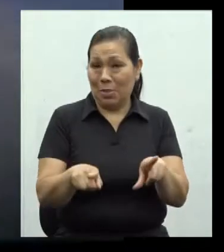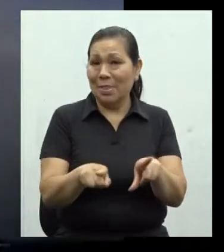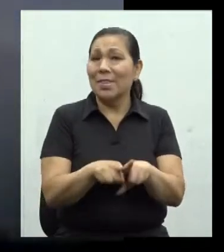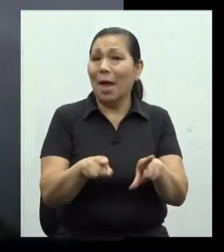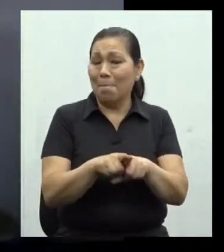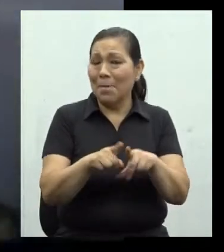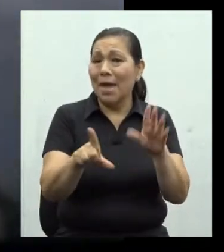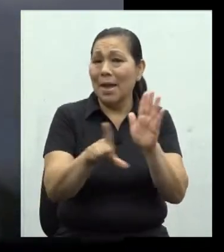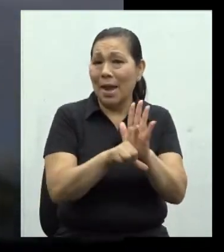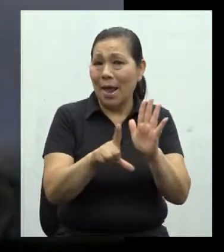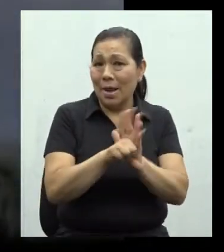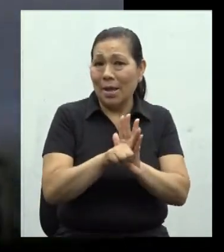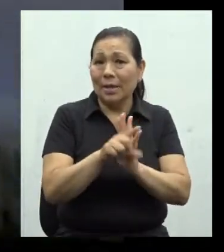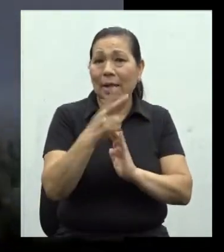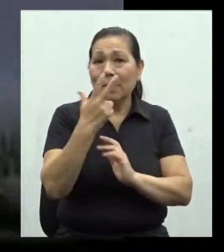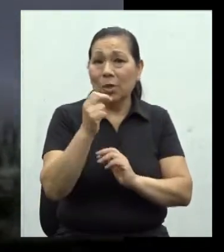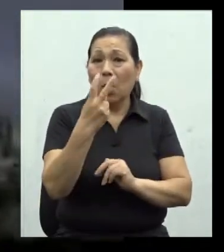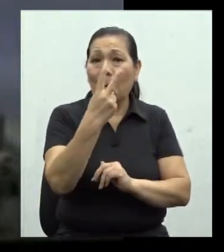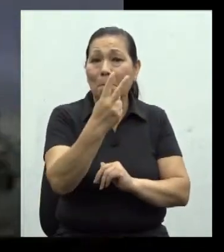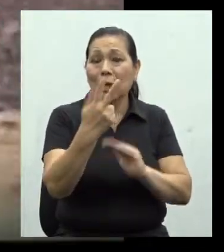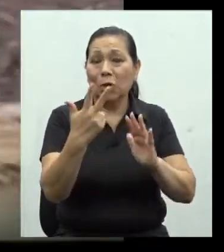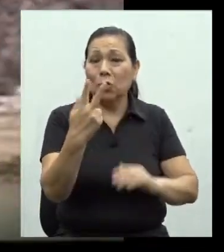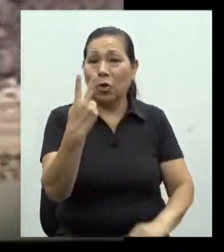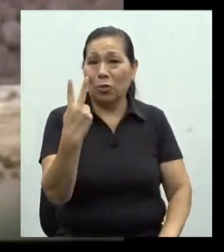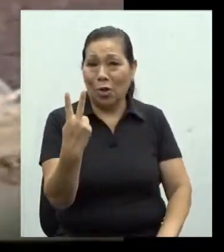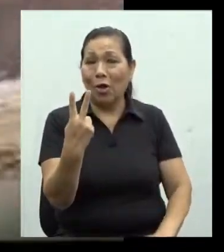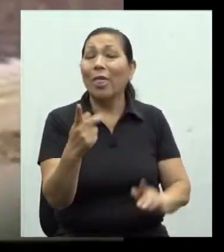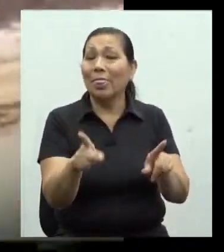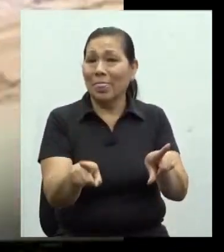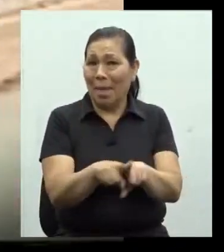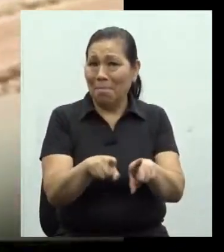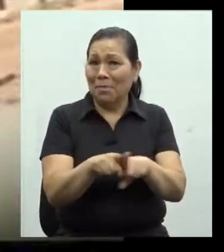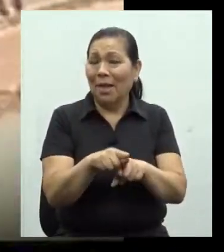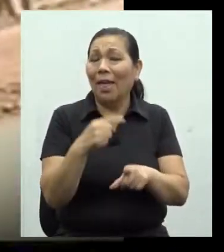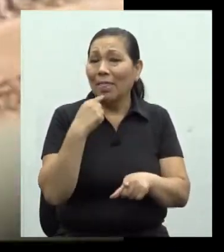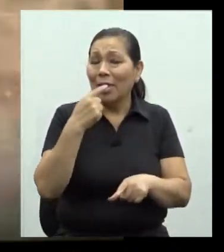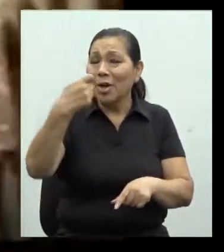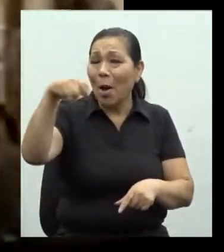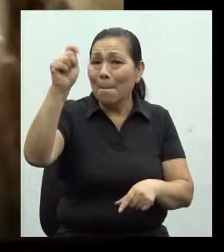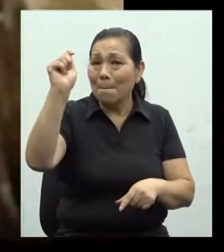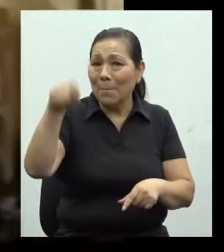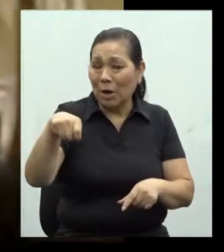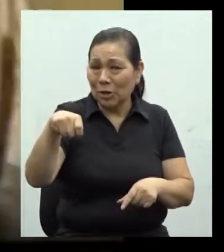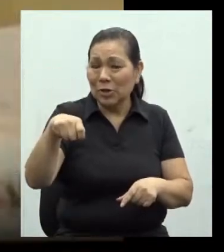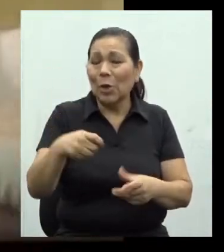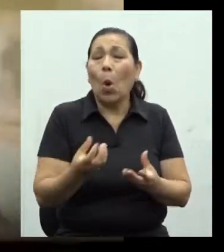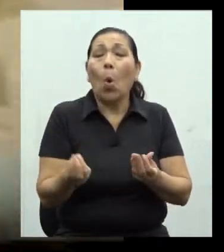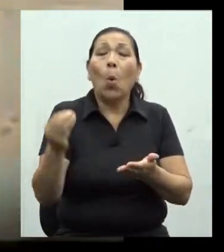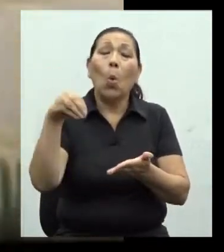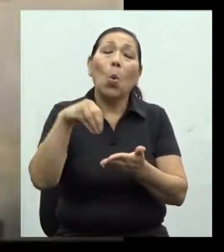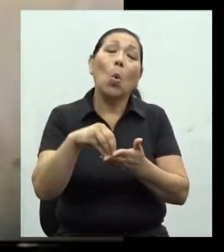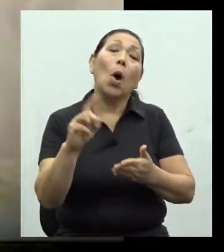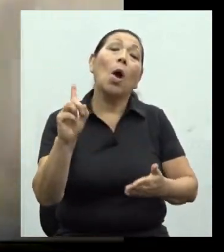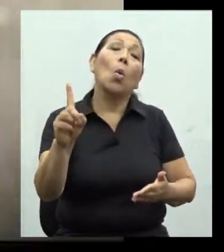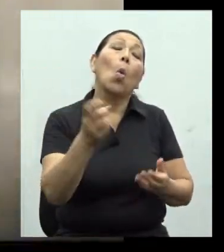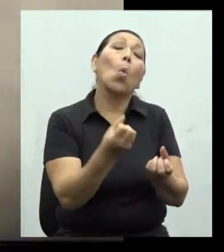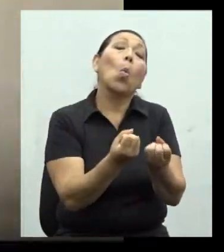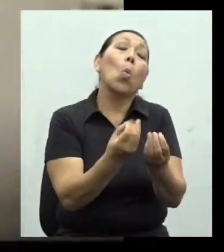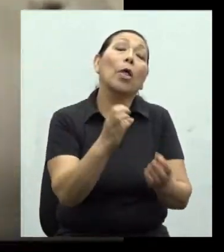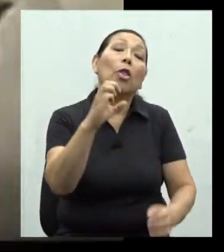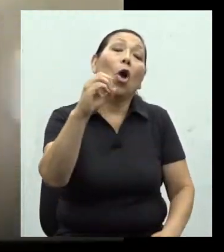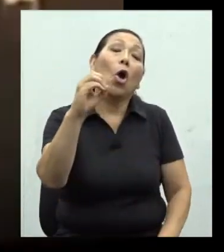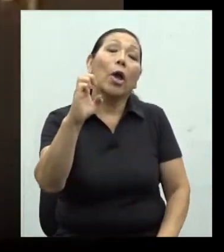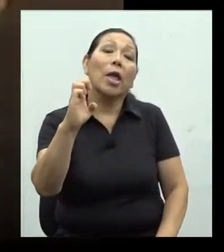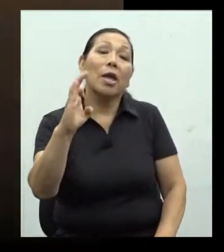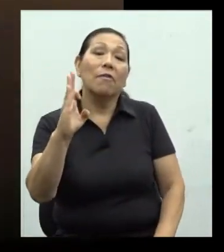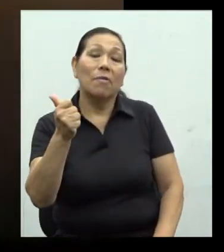Asimismo, la Ley número 30282 también establece el porcentaje que corresponde a cada cantidad, OEFA